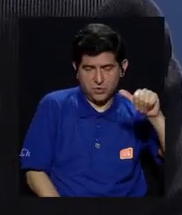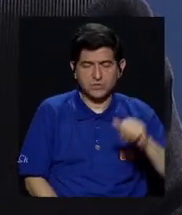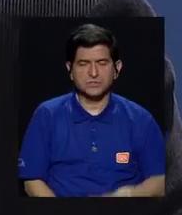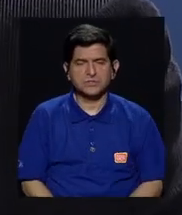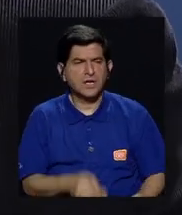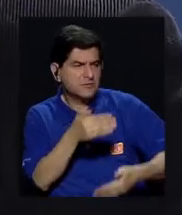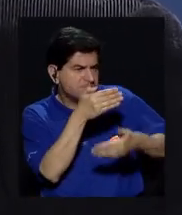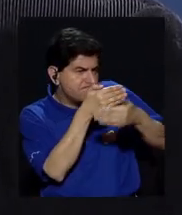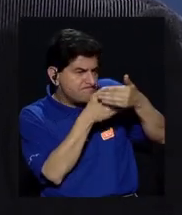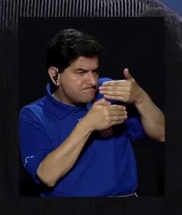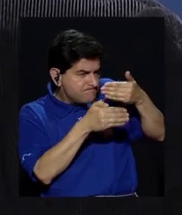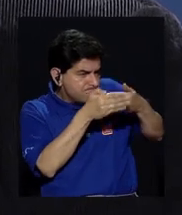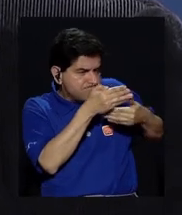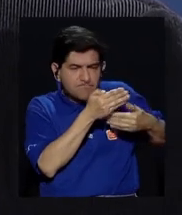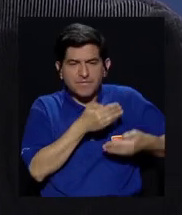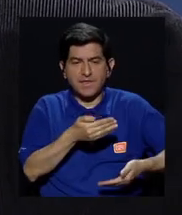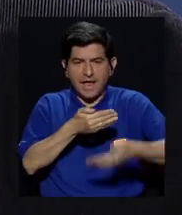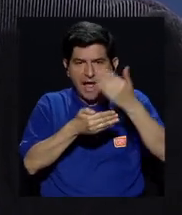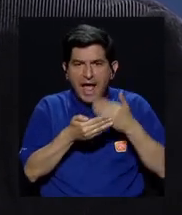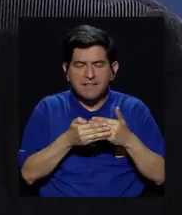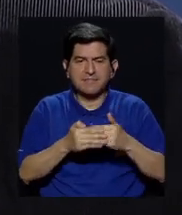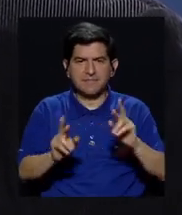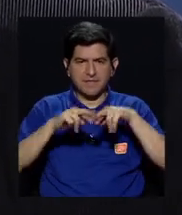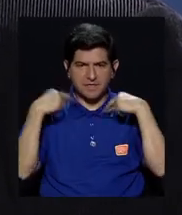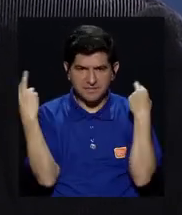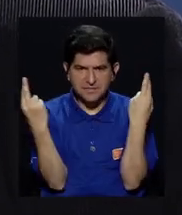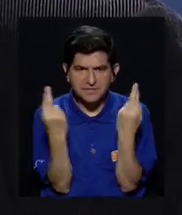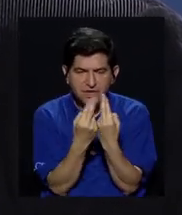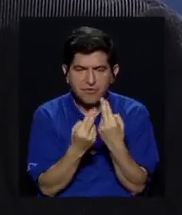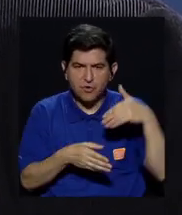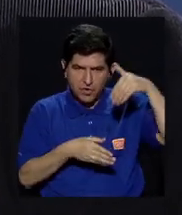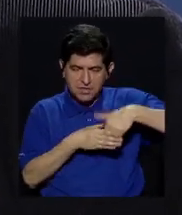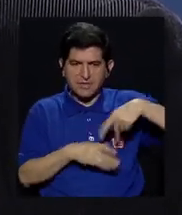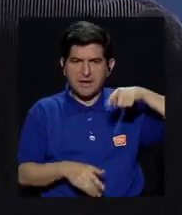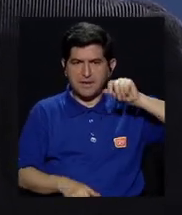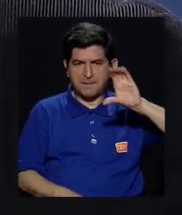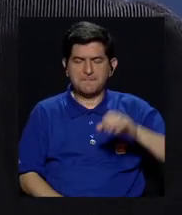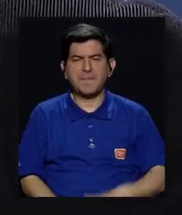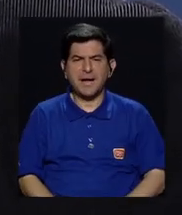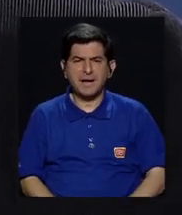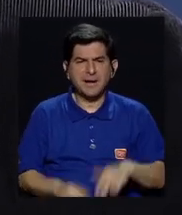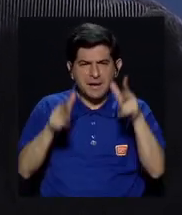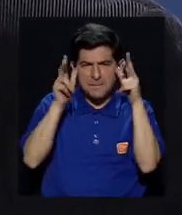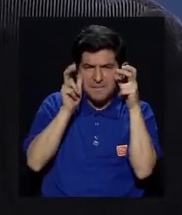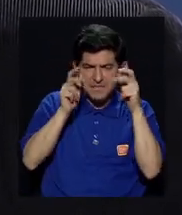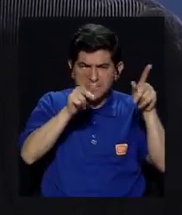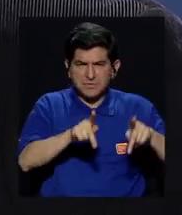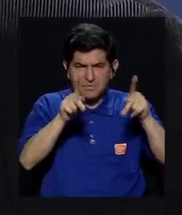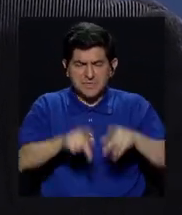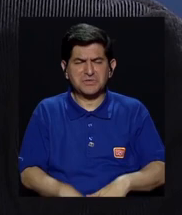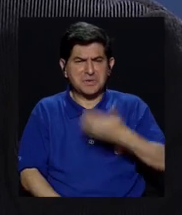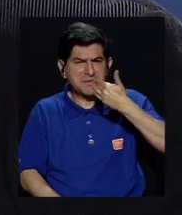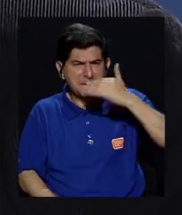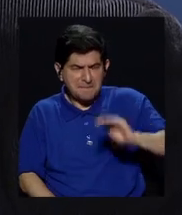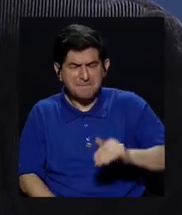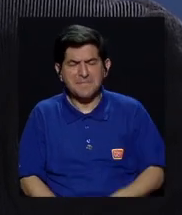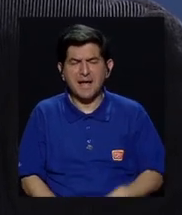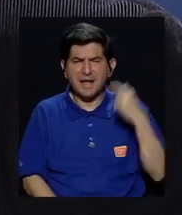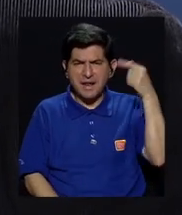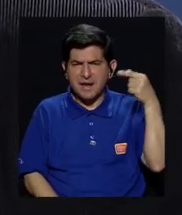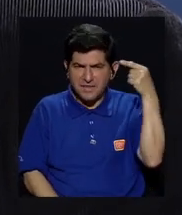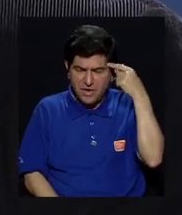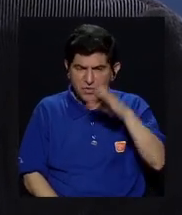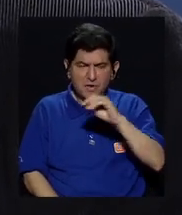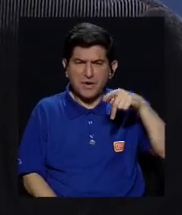si nos devolvemos un poquito antes de la convención del pac la percepción de ciudad era bastante mala del partido acción ciudadana del gobierno